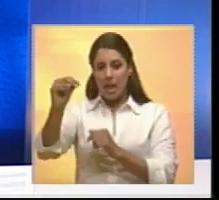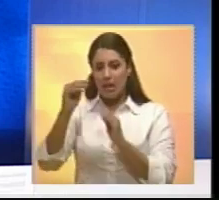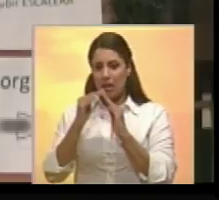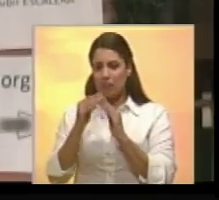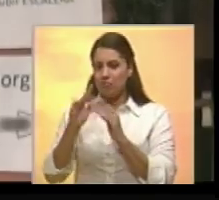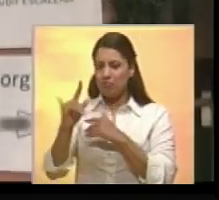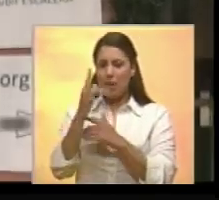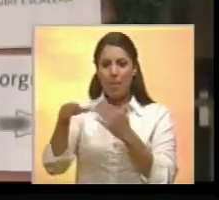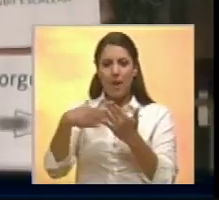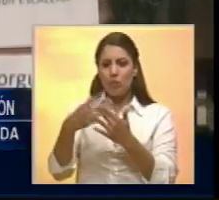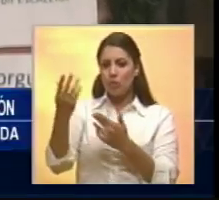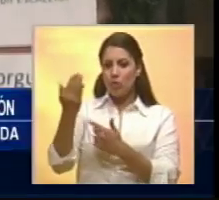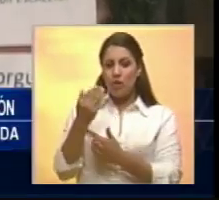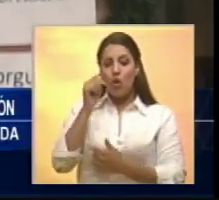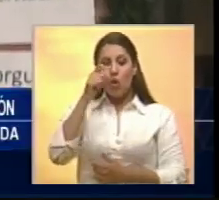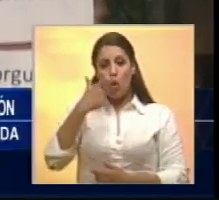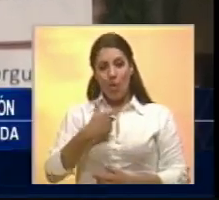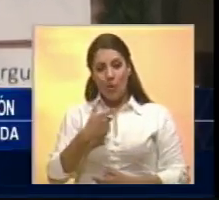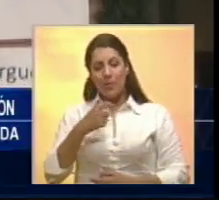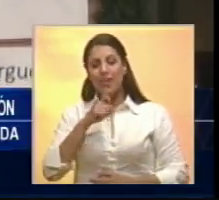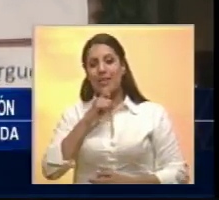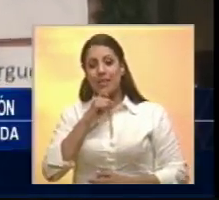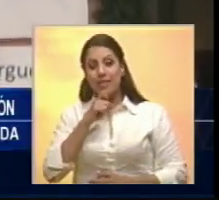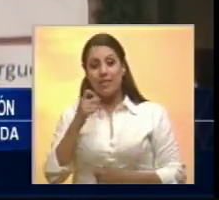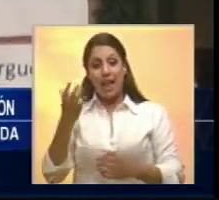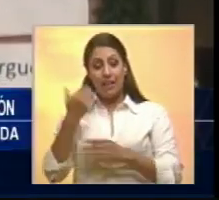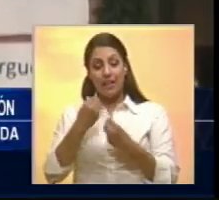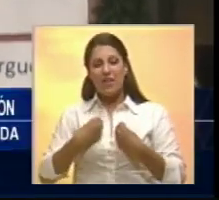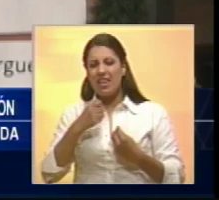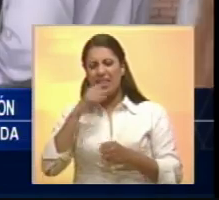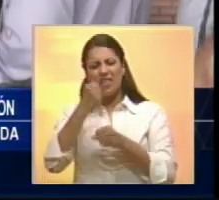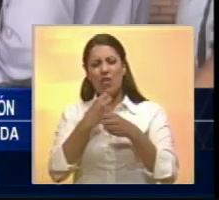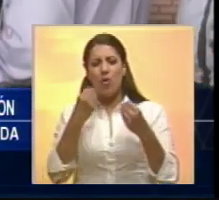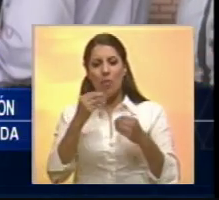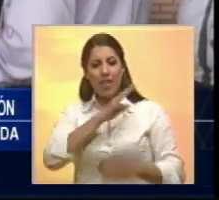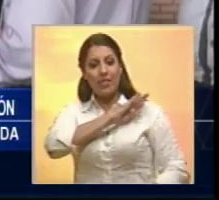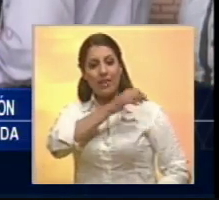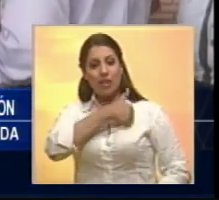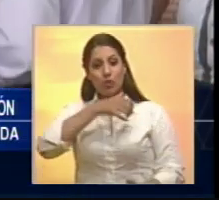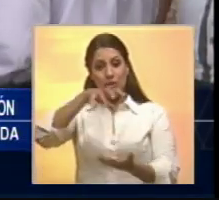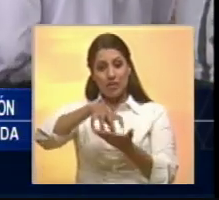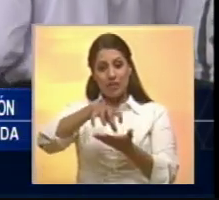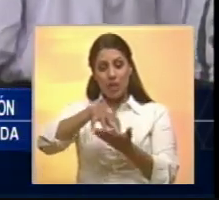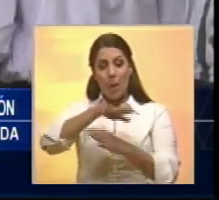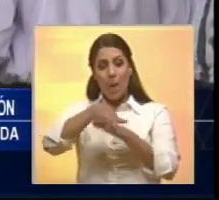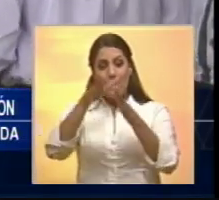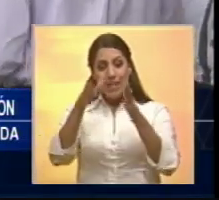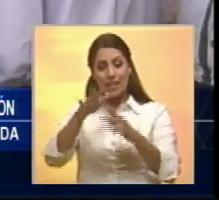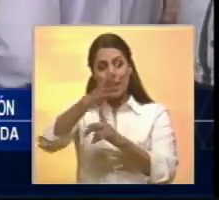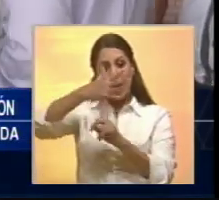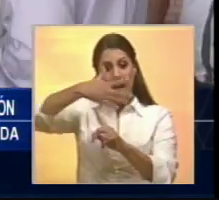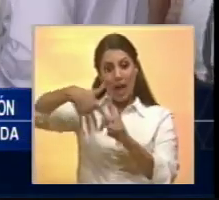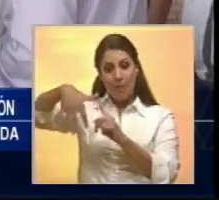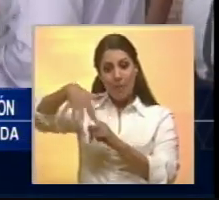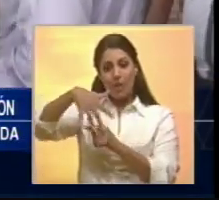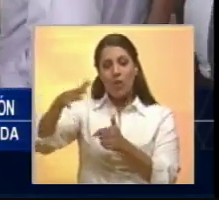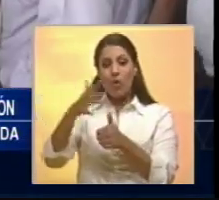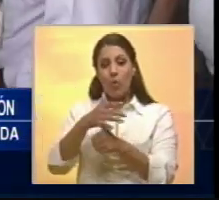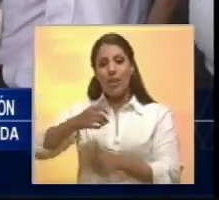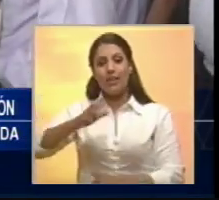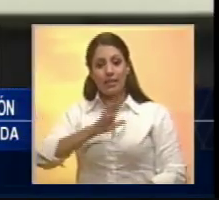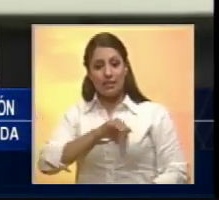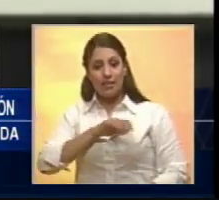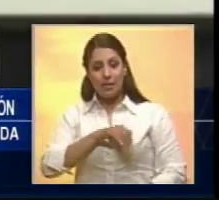vivienda. El cuerpo sin vida de Nerio Escobar, quien en vida se había desempeñado como director estatal del Ministerio de Ambiente, fue encontrado por funcionarios